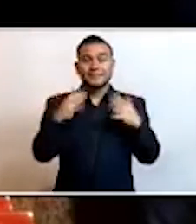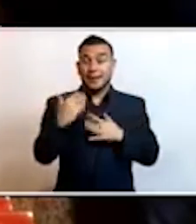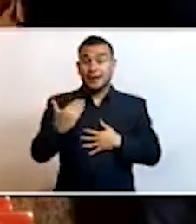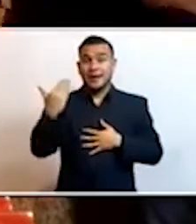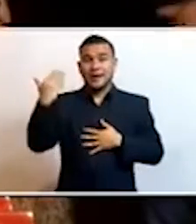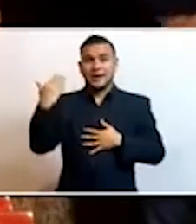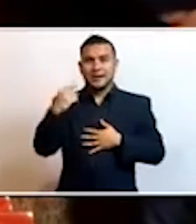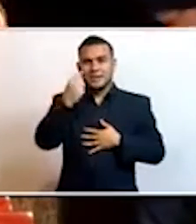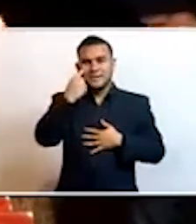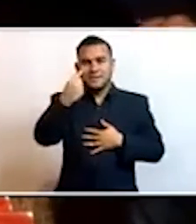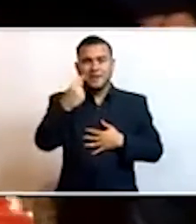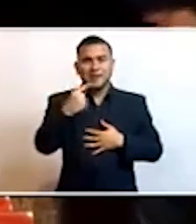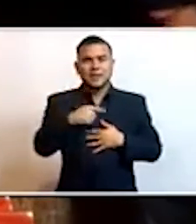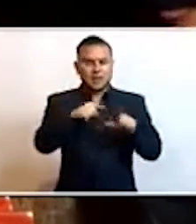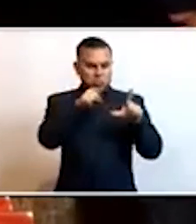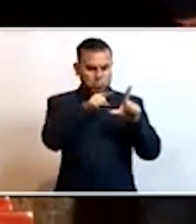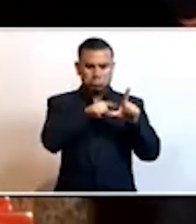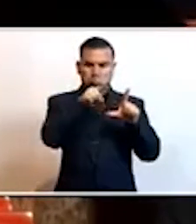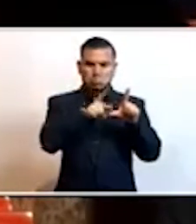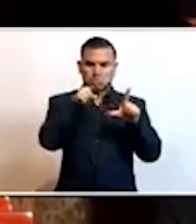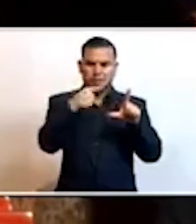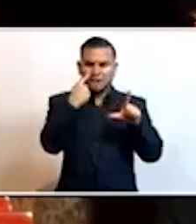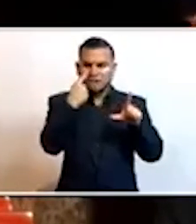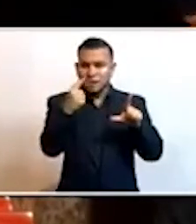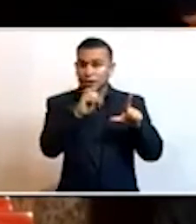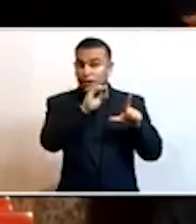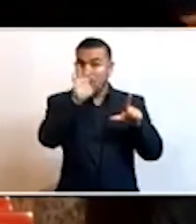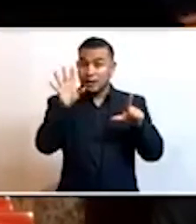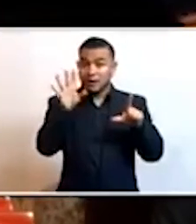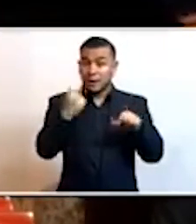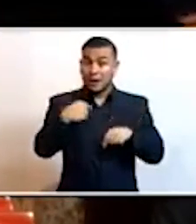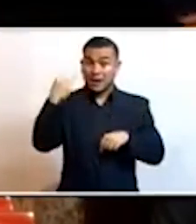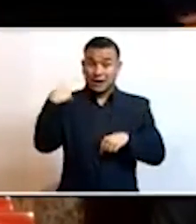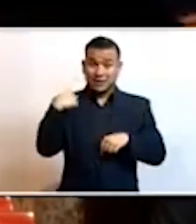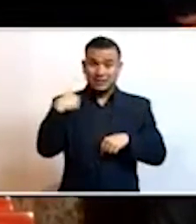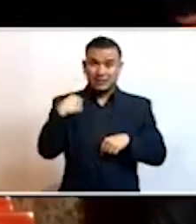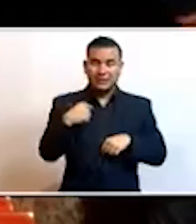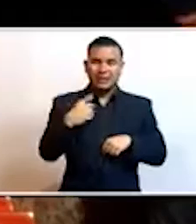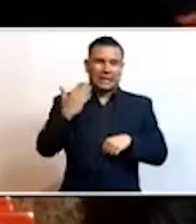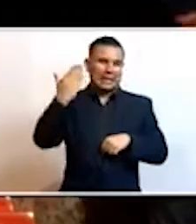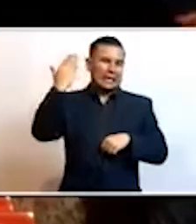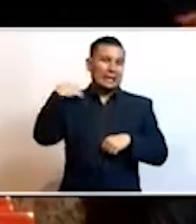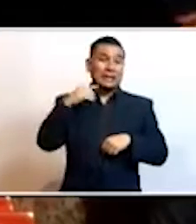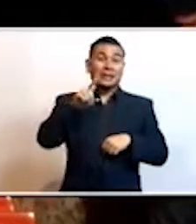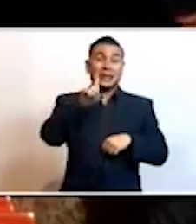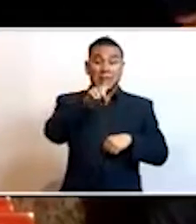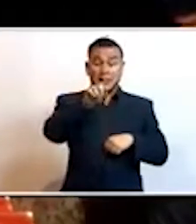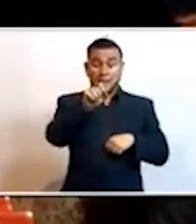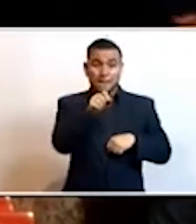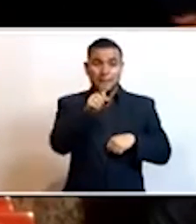Antes, y ahí están las estadísticas que ustedes las pueden revisar, había meses de 1,000 homicidios, de casi 1,000 homicidios.